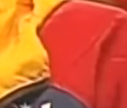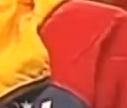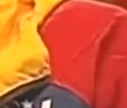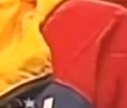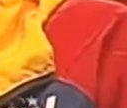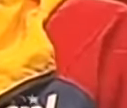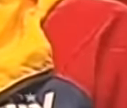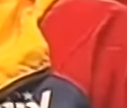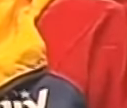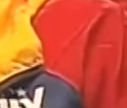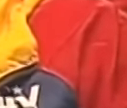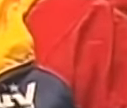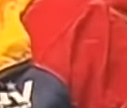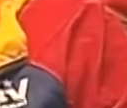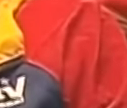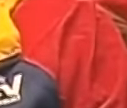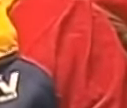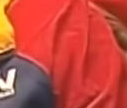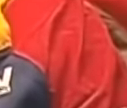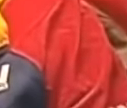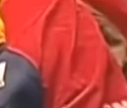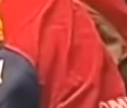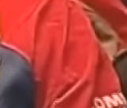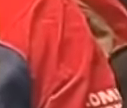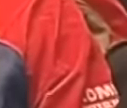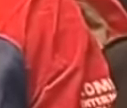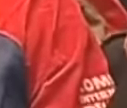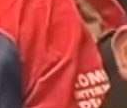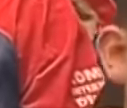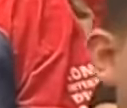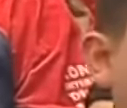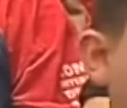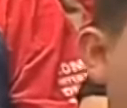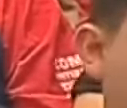pero usted no es Machado del Country Club.